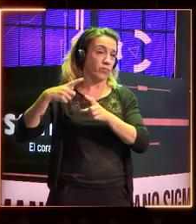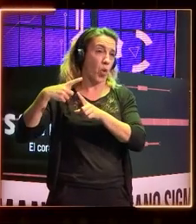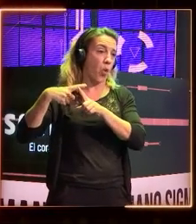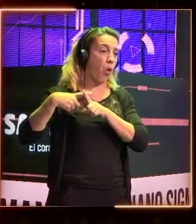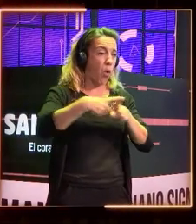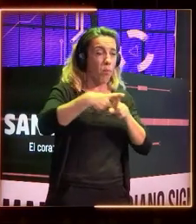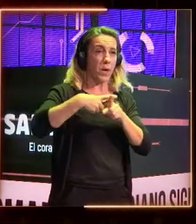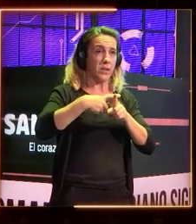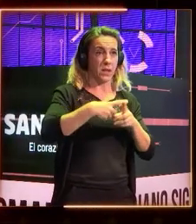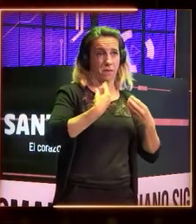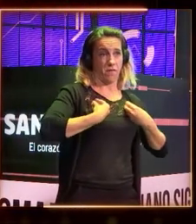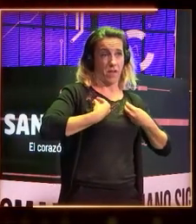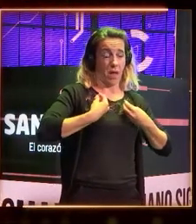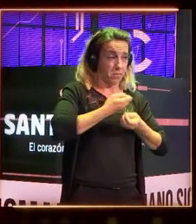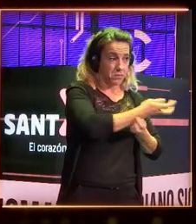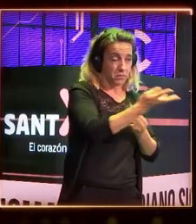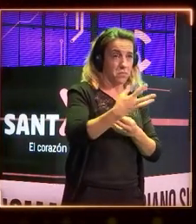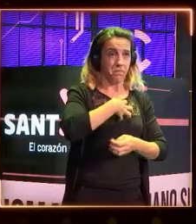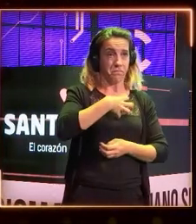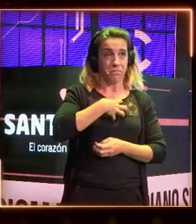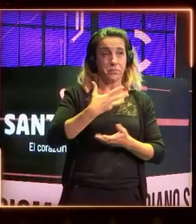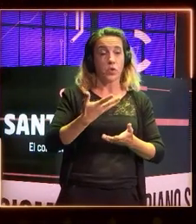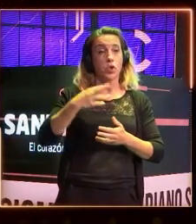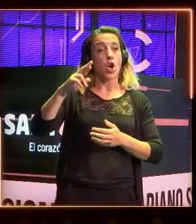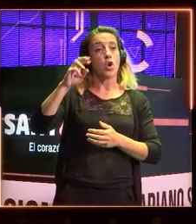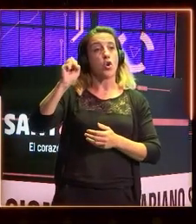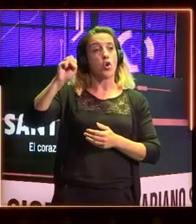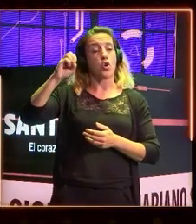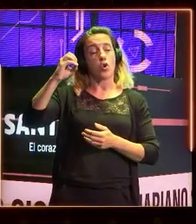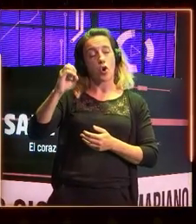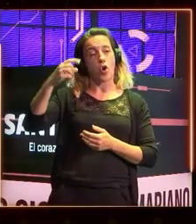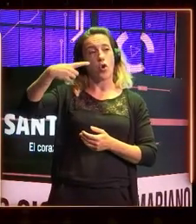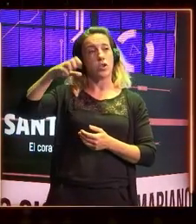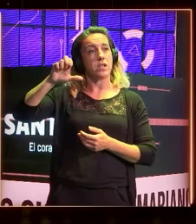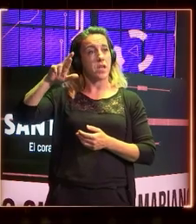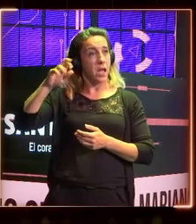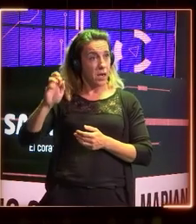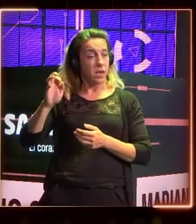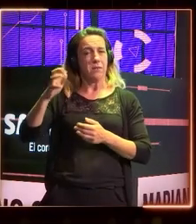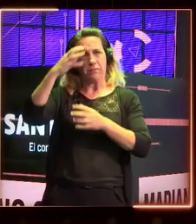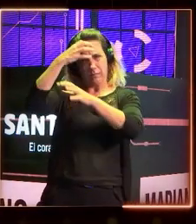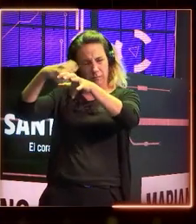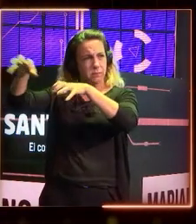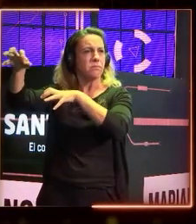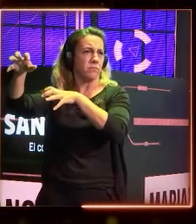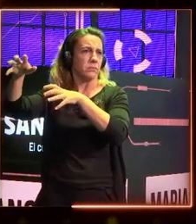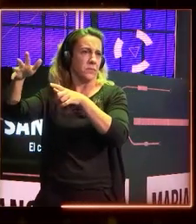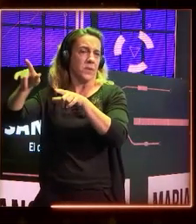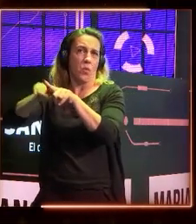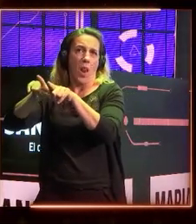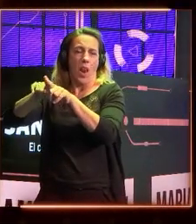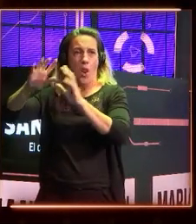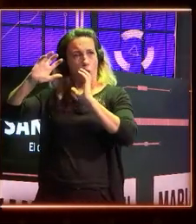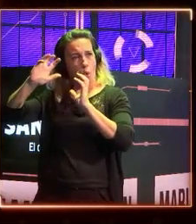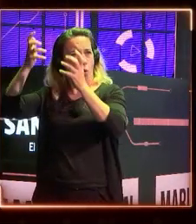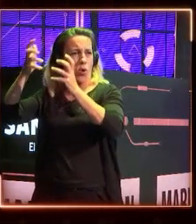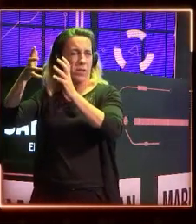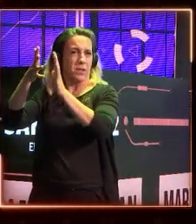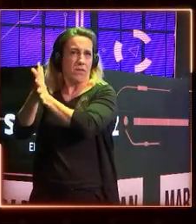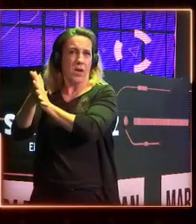Rogers que era justamente uno de los terapeutas empáticos que trataba a entender que la locura es algo que de alguna manera forma parte de todos